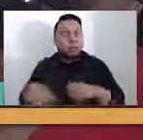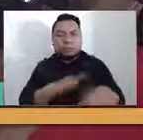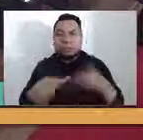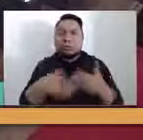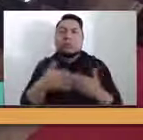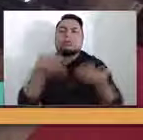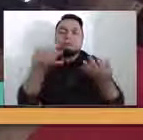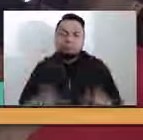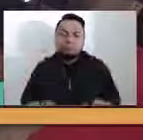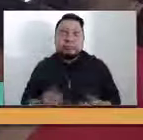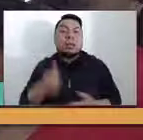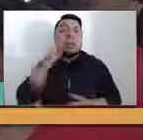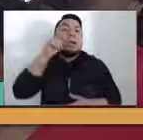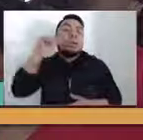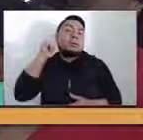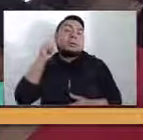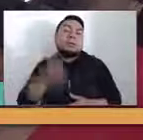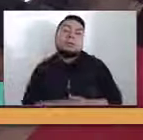formalidad. El día de ayer